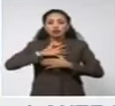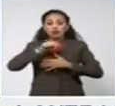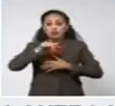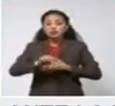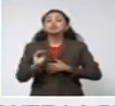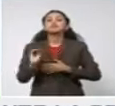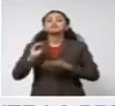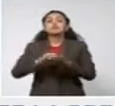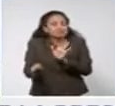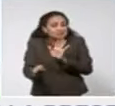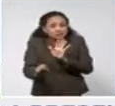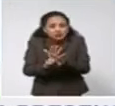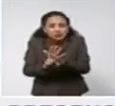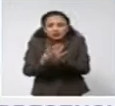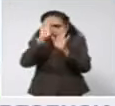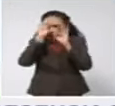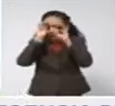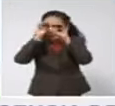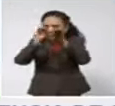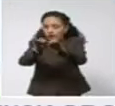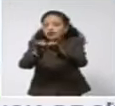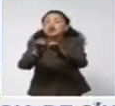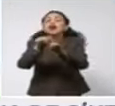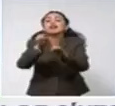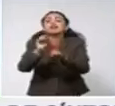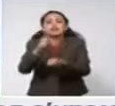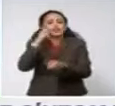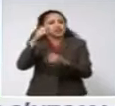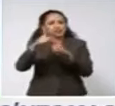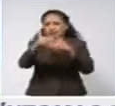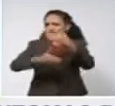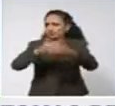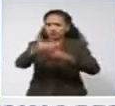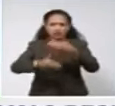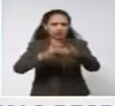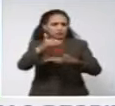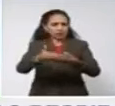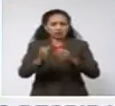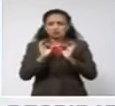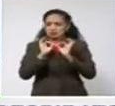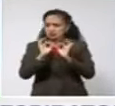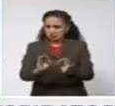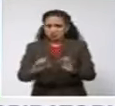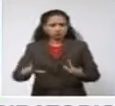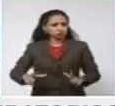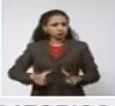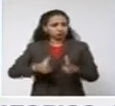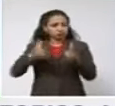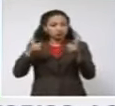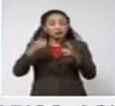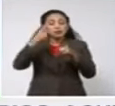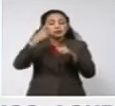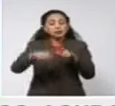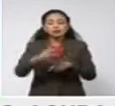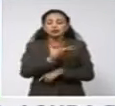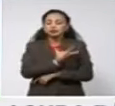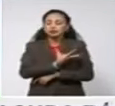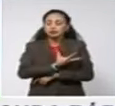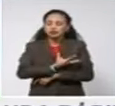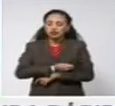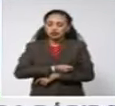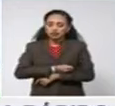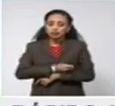el momento que ella ingresa, se aplican los protocolos de tratamiento, pero lamentablemente en